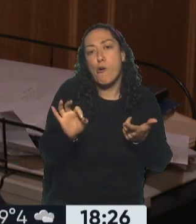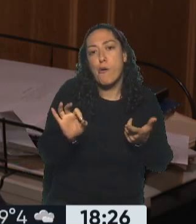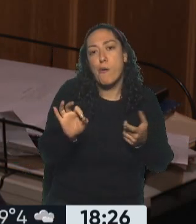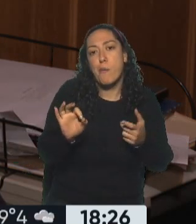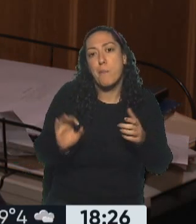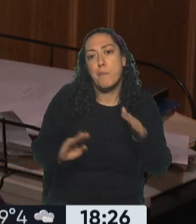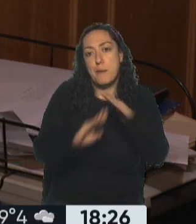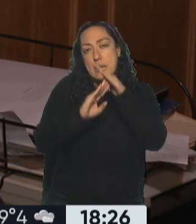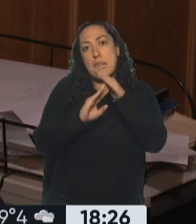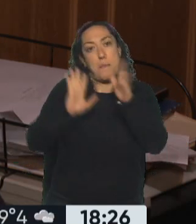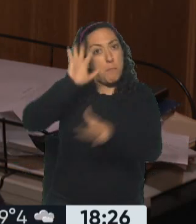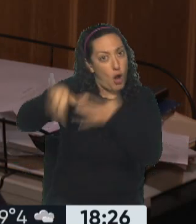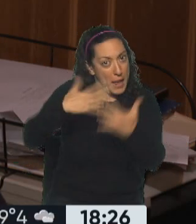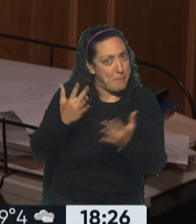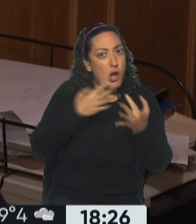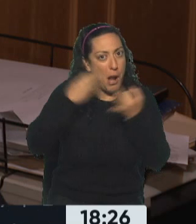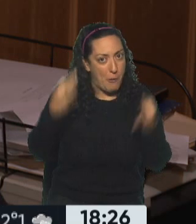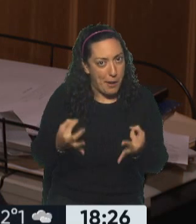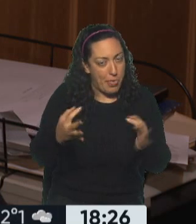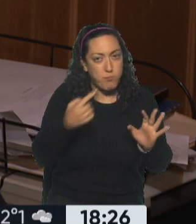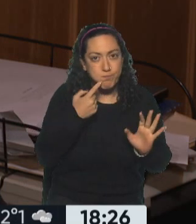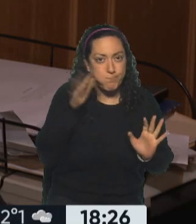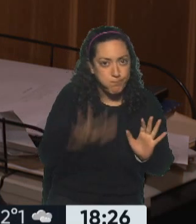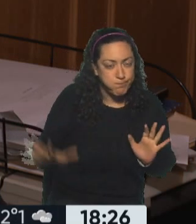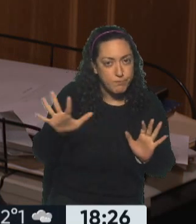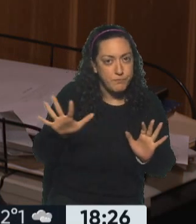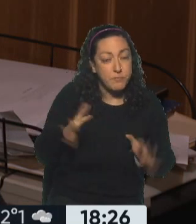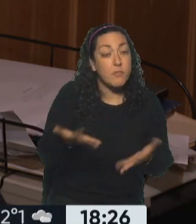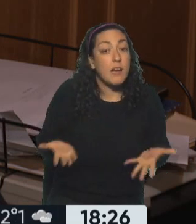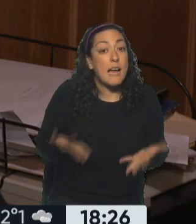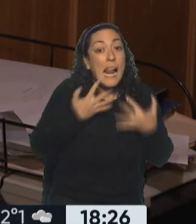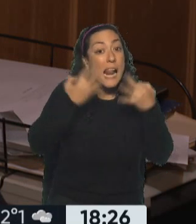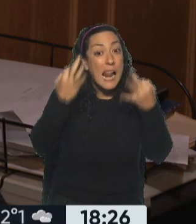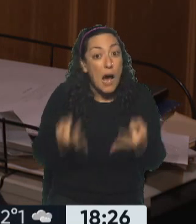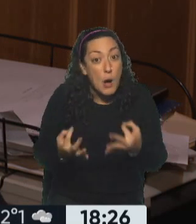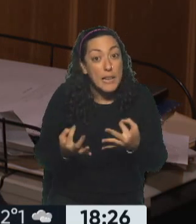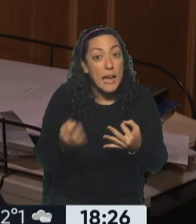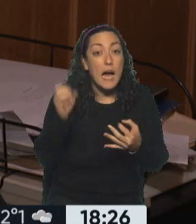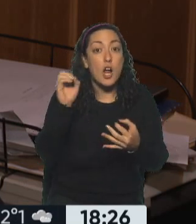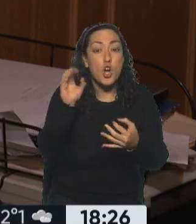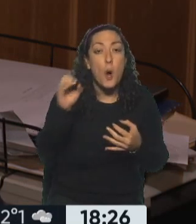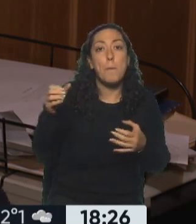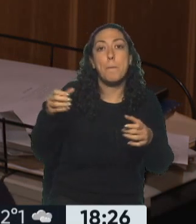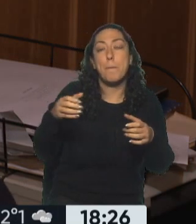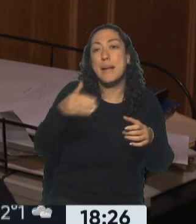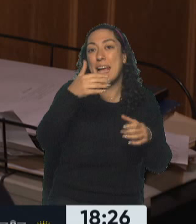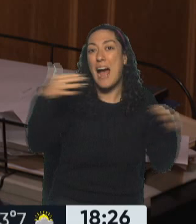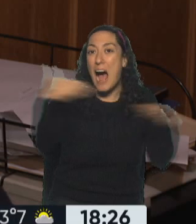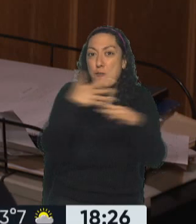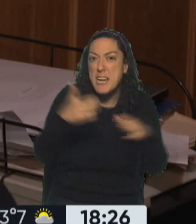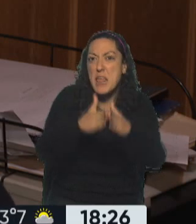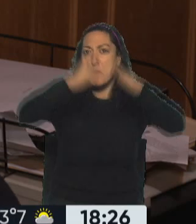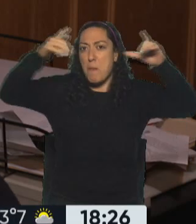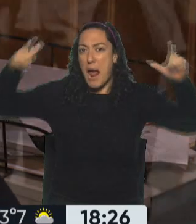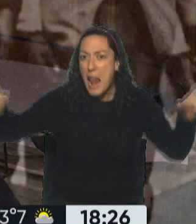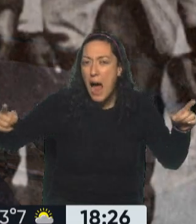personaje muy polémico, que podríamos decir que no se merece el nombre de la avenida más larga de